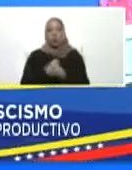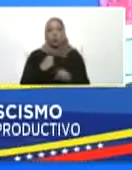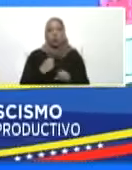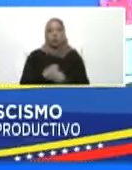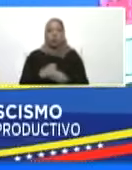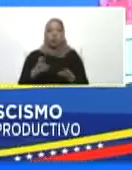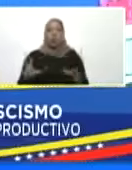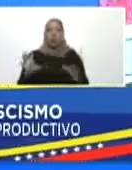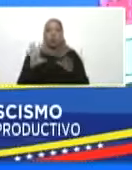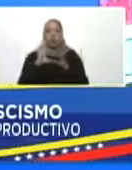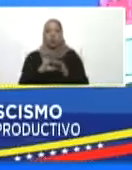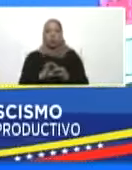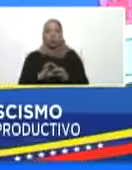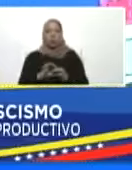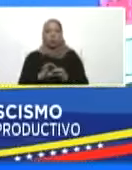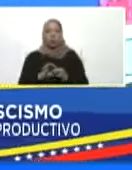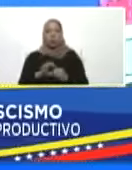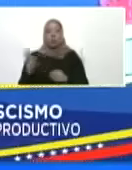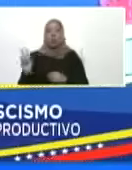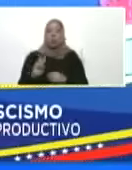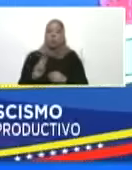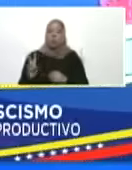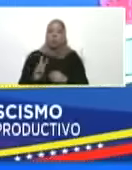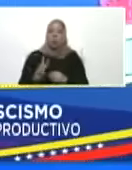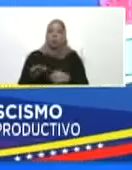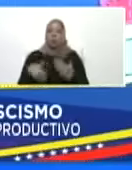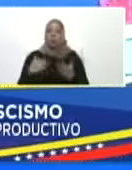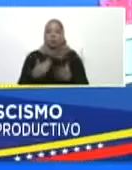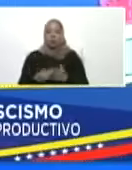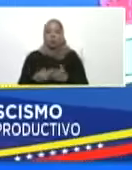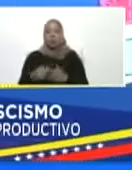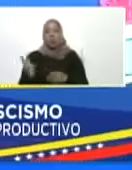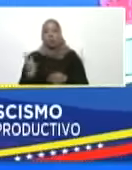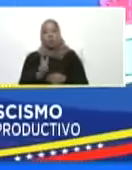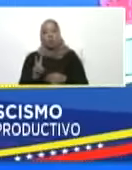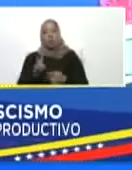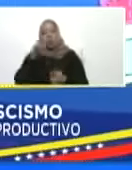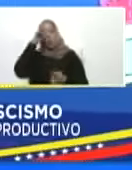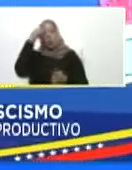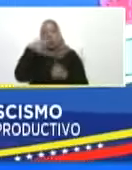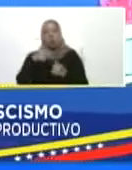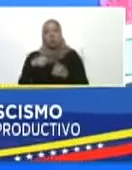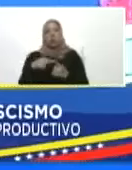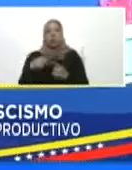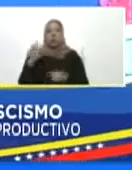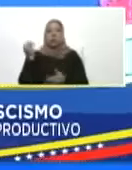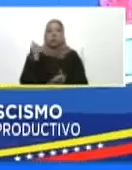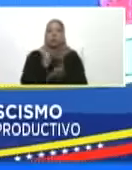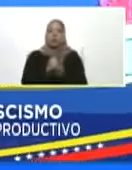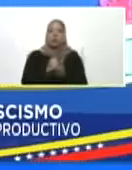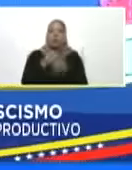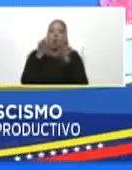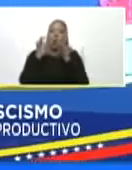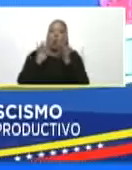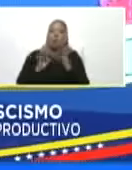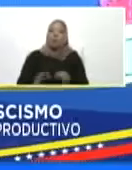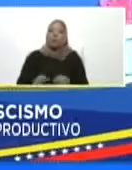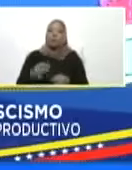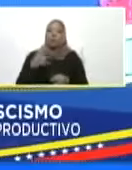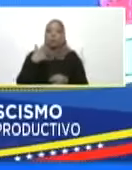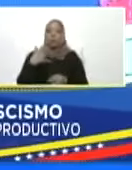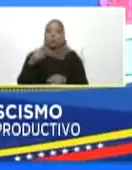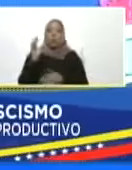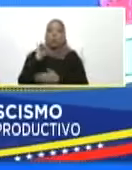a unirnos, que vamos a la Venezuela grande, que vamos a la Venezuela potencia. Queda instalada oficialmente